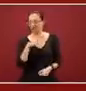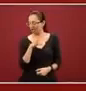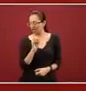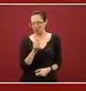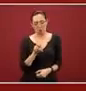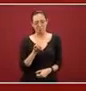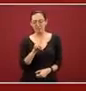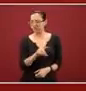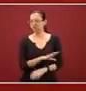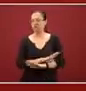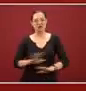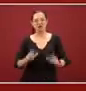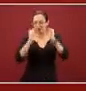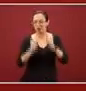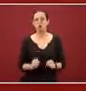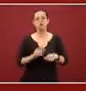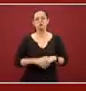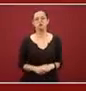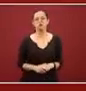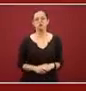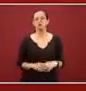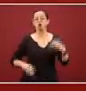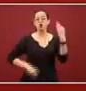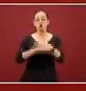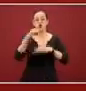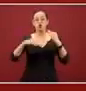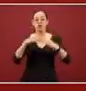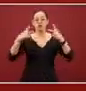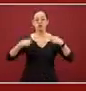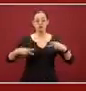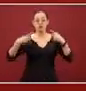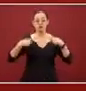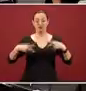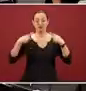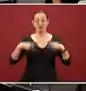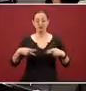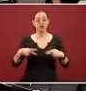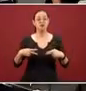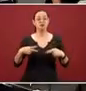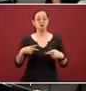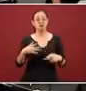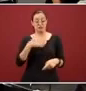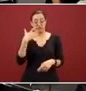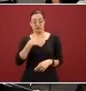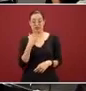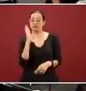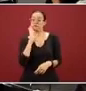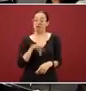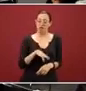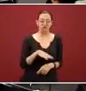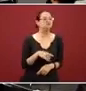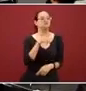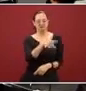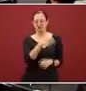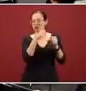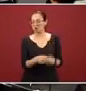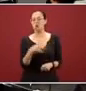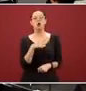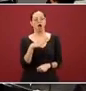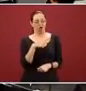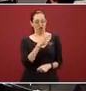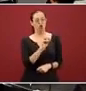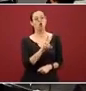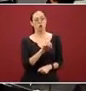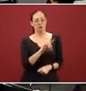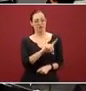personas con síntomas deben ser consideradas como COVID. Le paso la palabra al doctor Borja, epidemiólogo. A mí me gustaría recomendarles